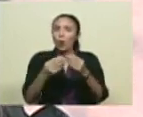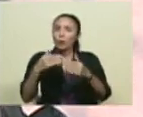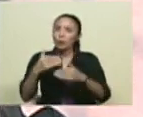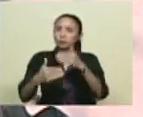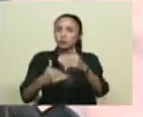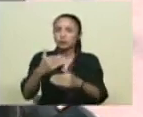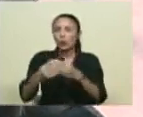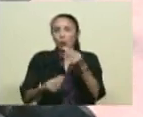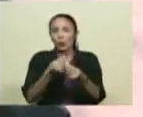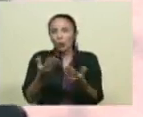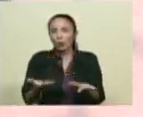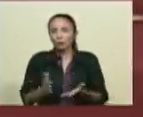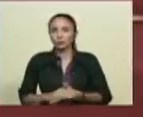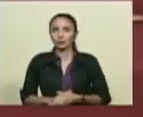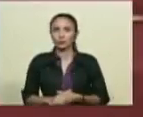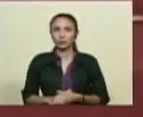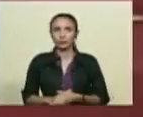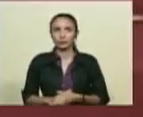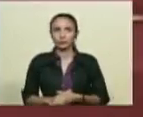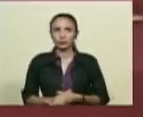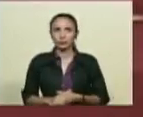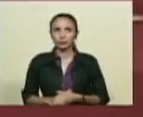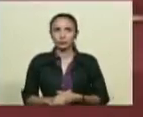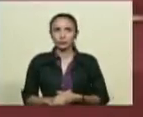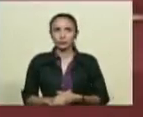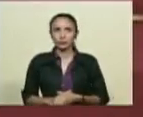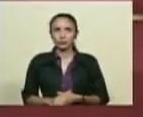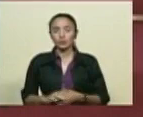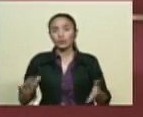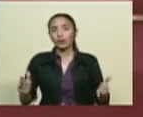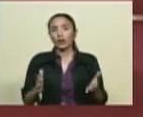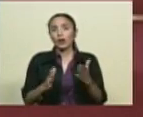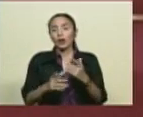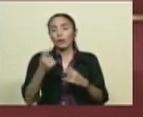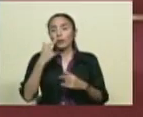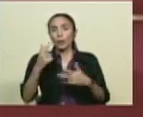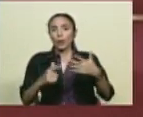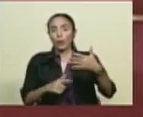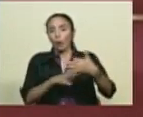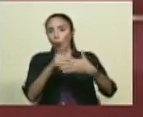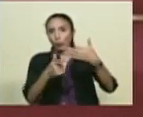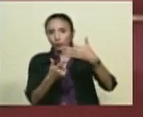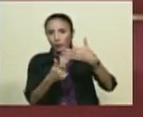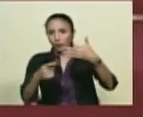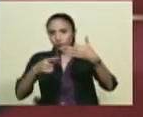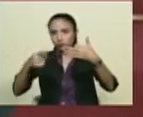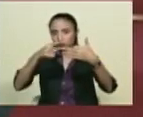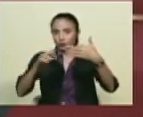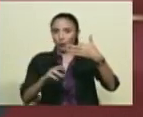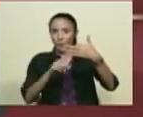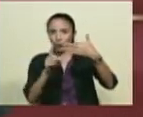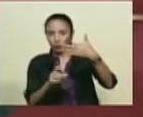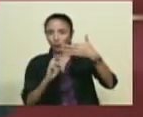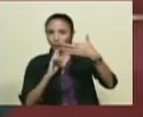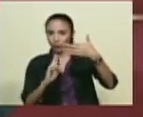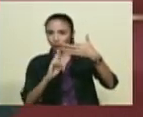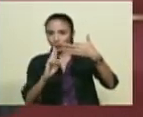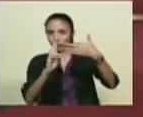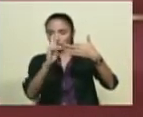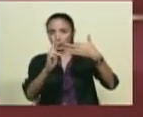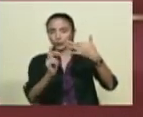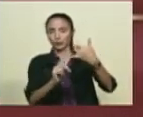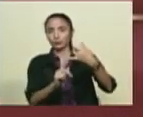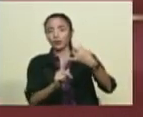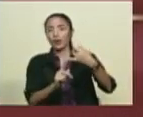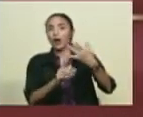allí? Gracias. Vamos a contestarla desde la tercera. Los acuerdos del comité de monitoreo se mantienen y